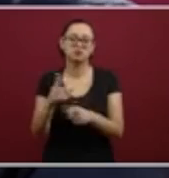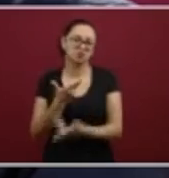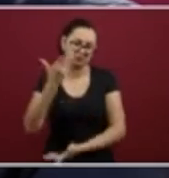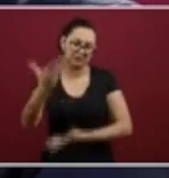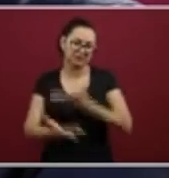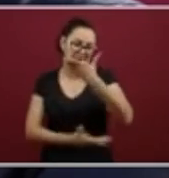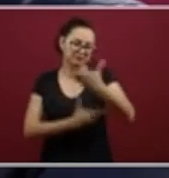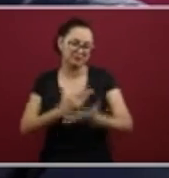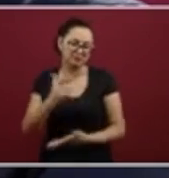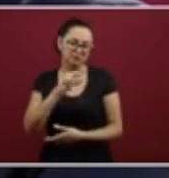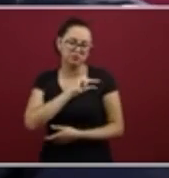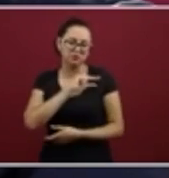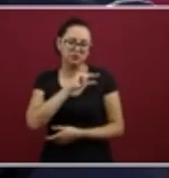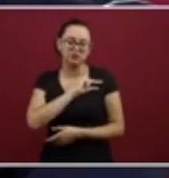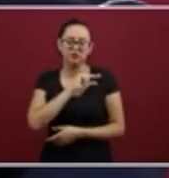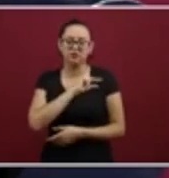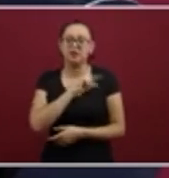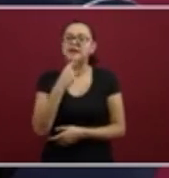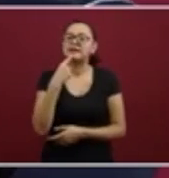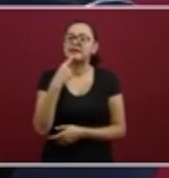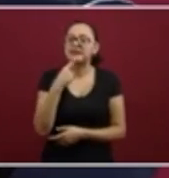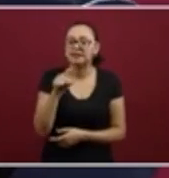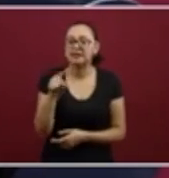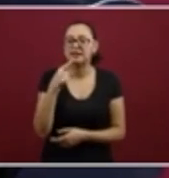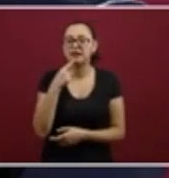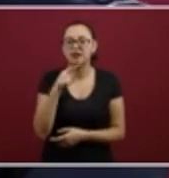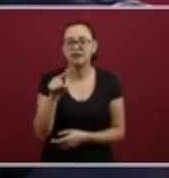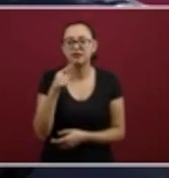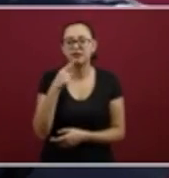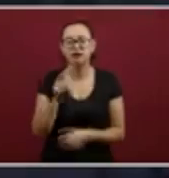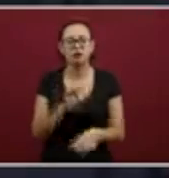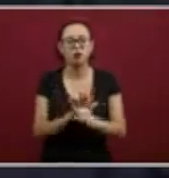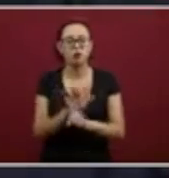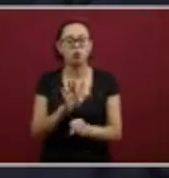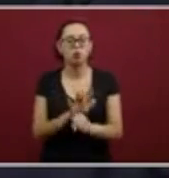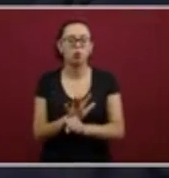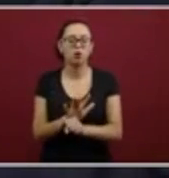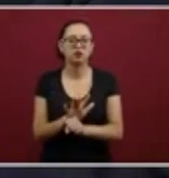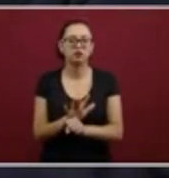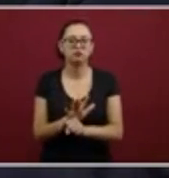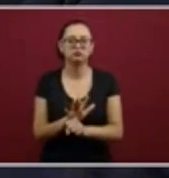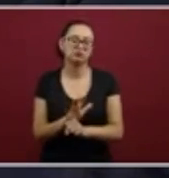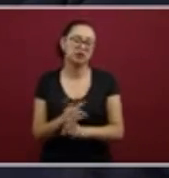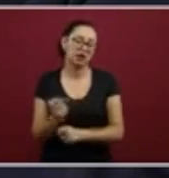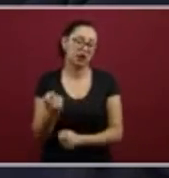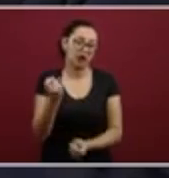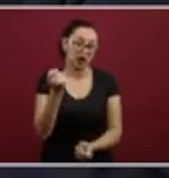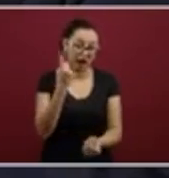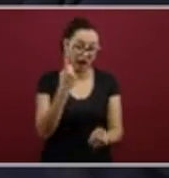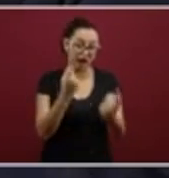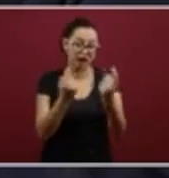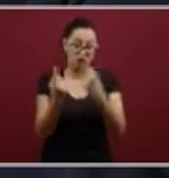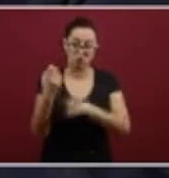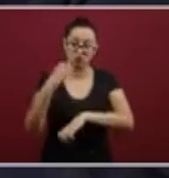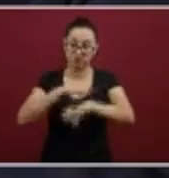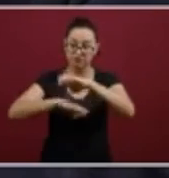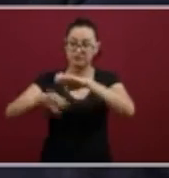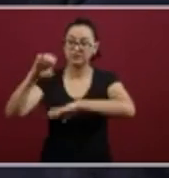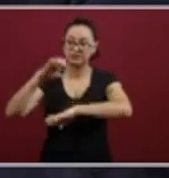servicio, quejándose de que hay compañías